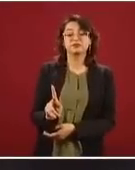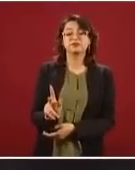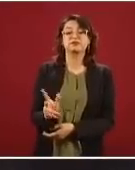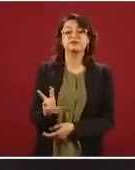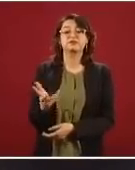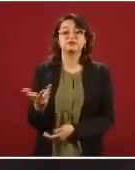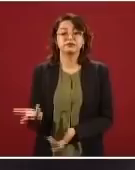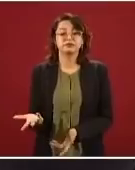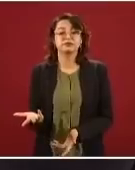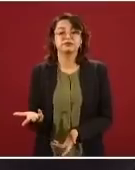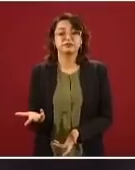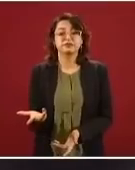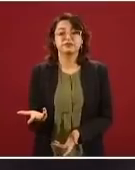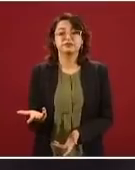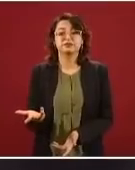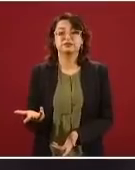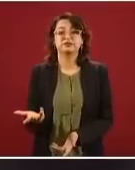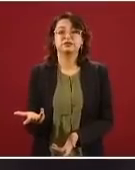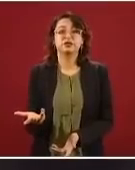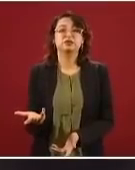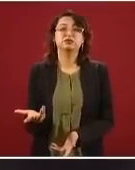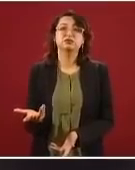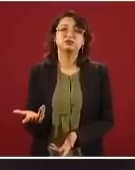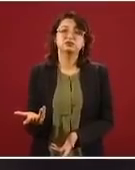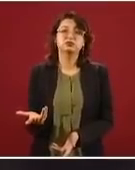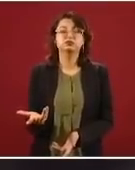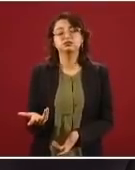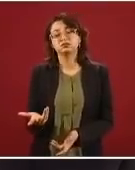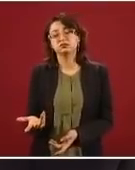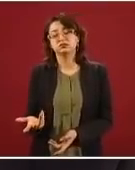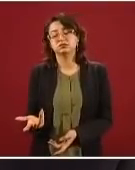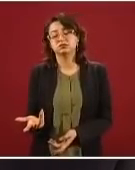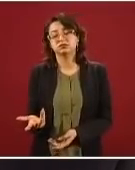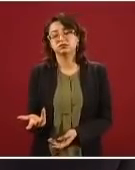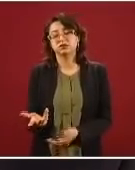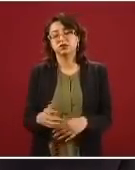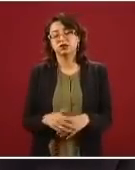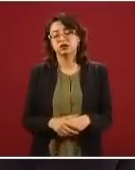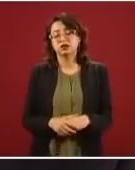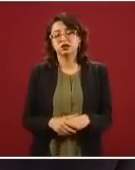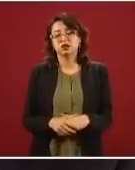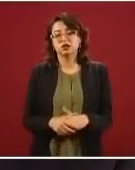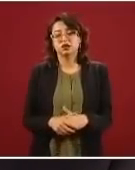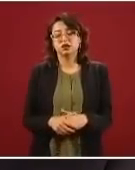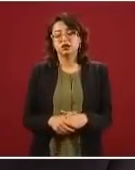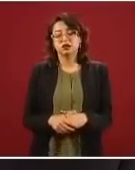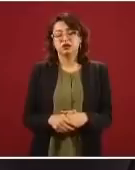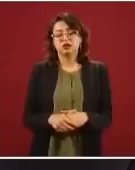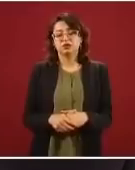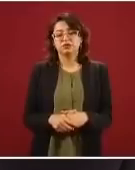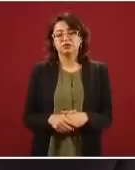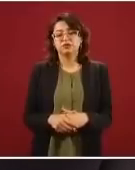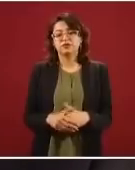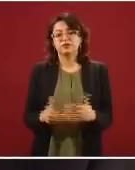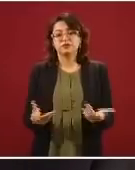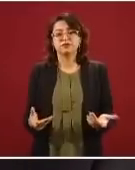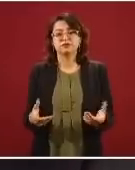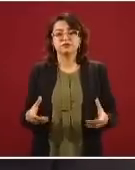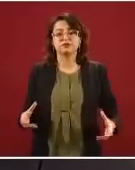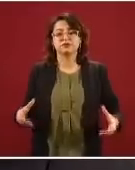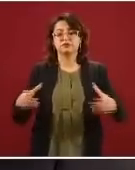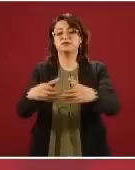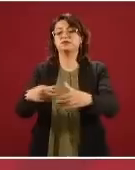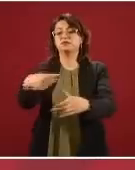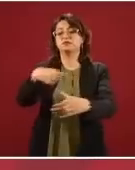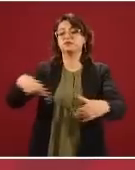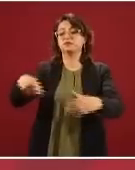de que ya pues no son los que se sentían dueños de México